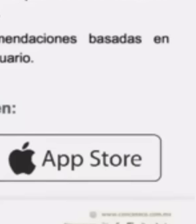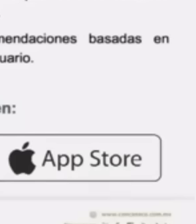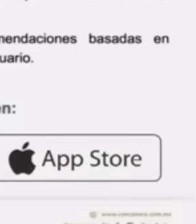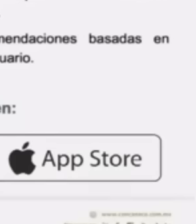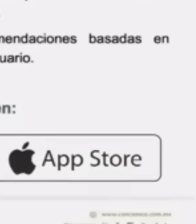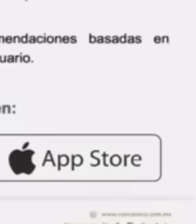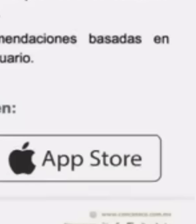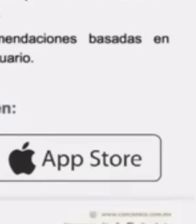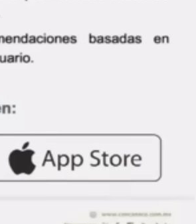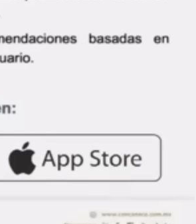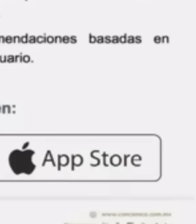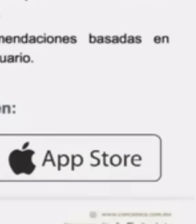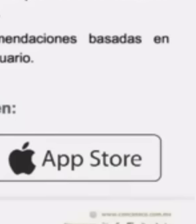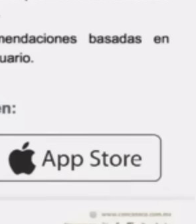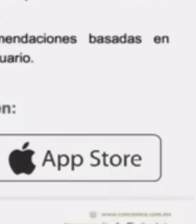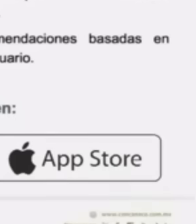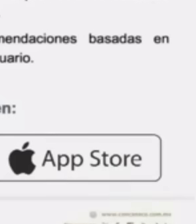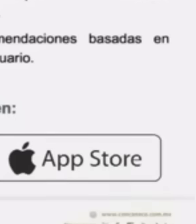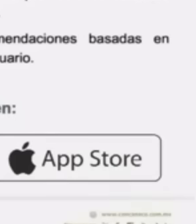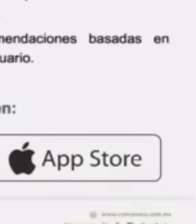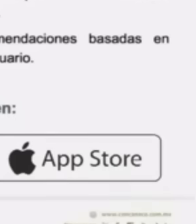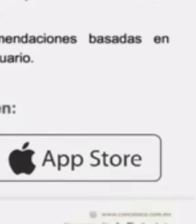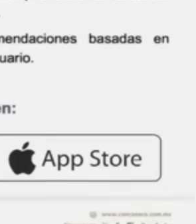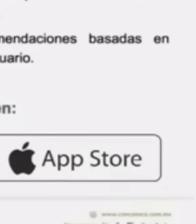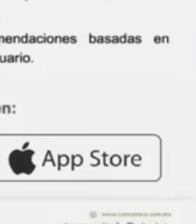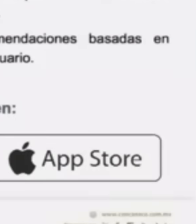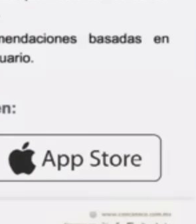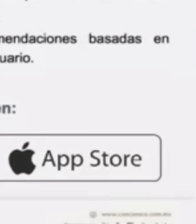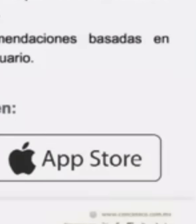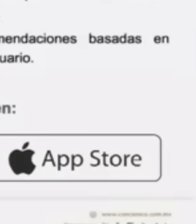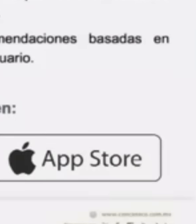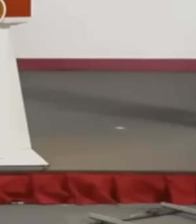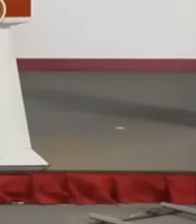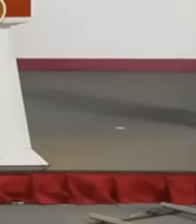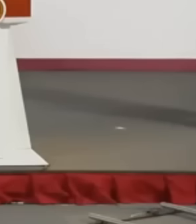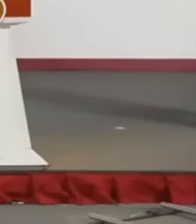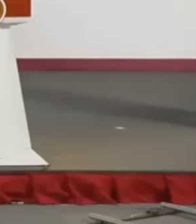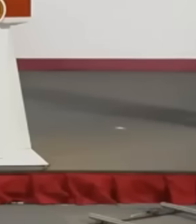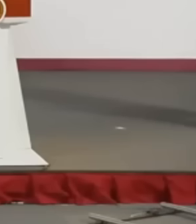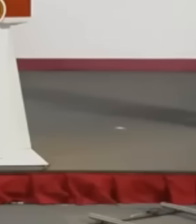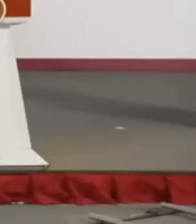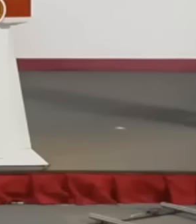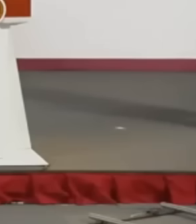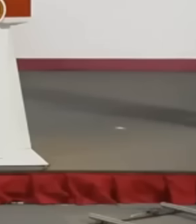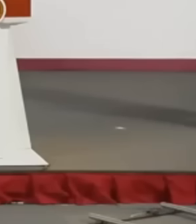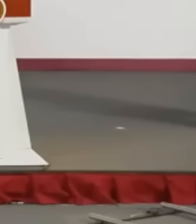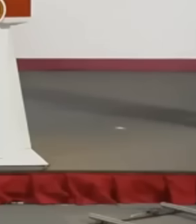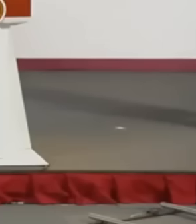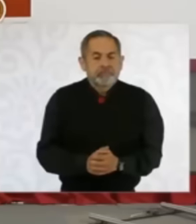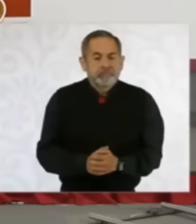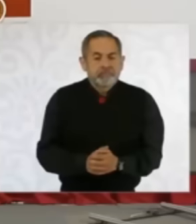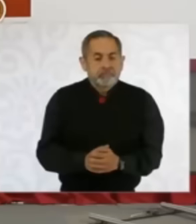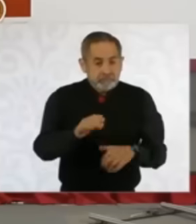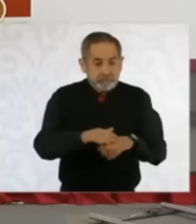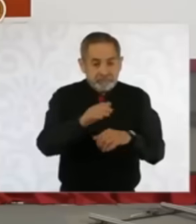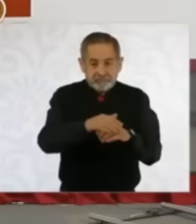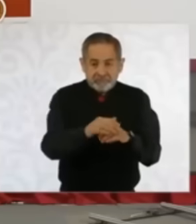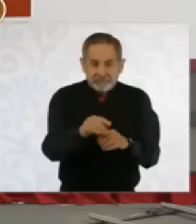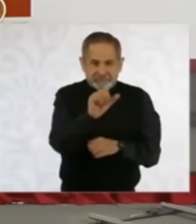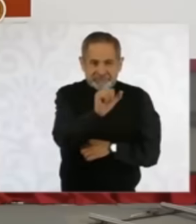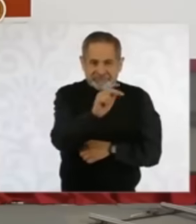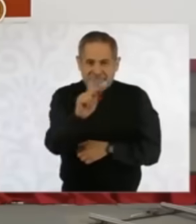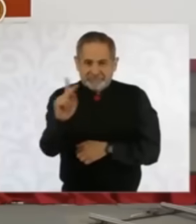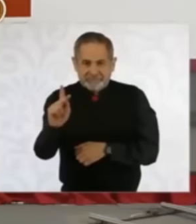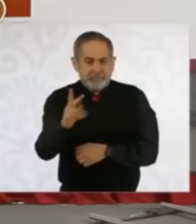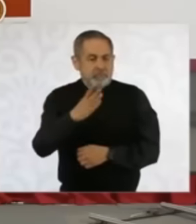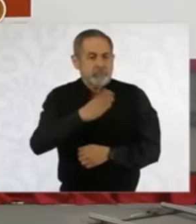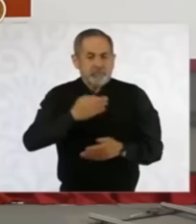noviembre para solicitar y realizar su incorporación de esta forma en enero les entregarán su tarjeta y el primer pago lo recibirán para el segundo